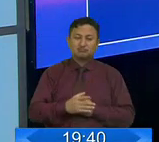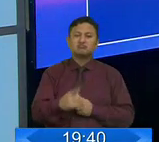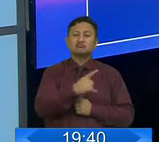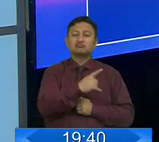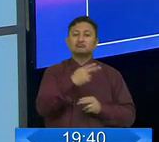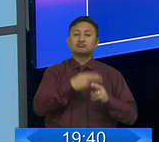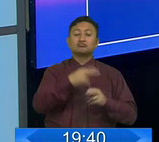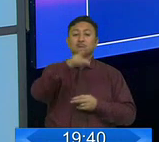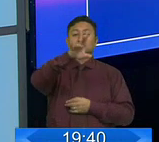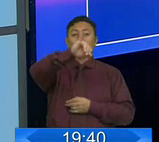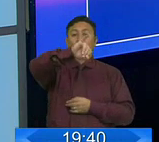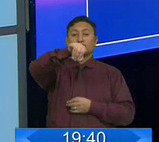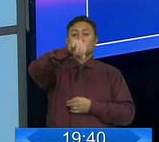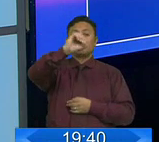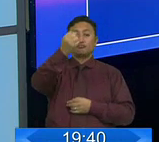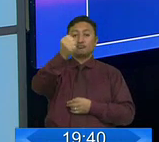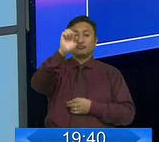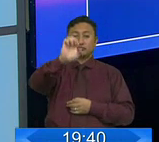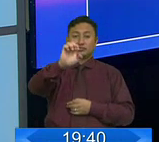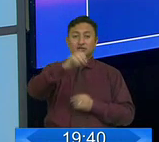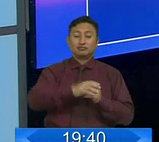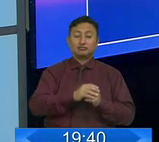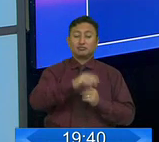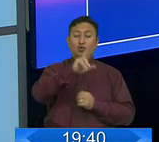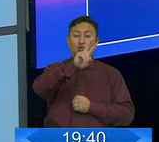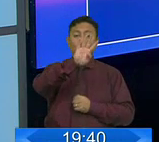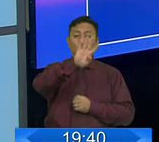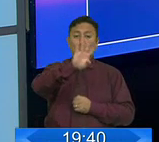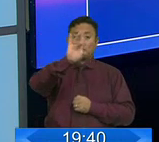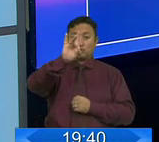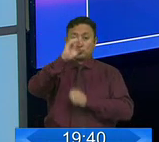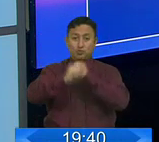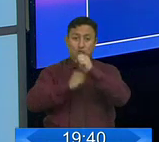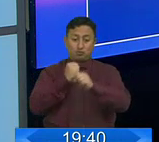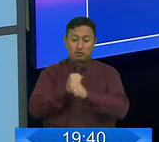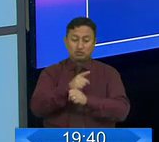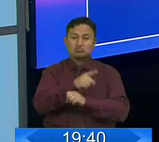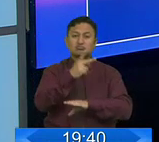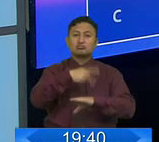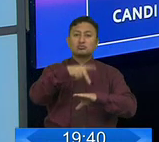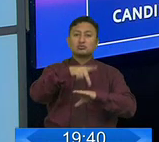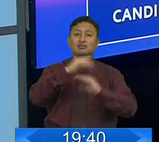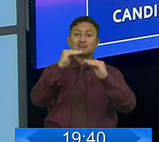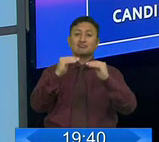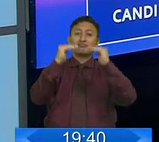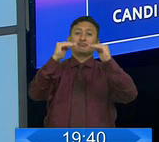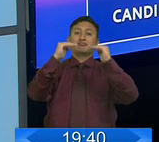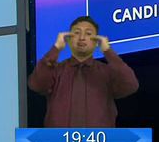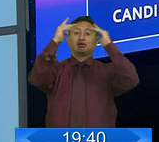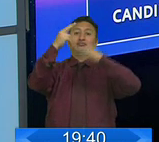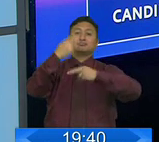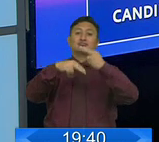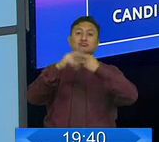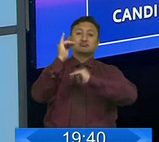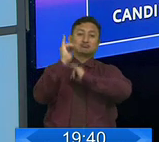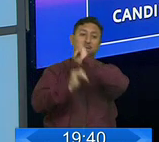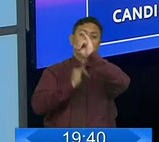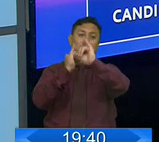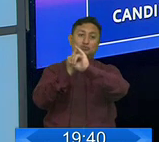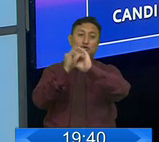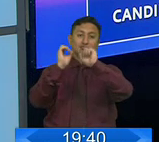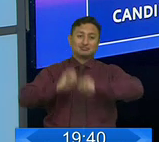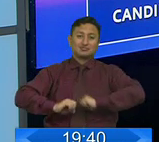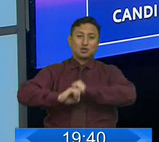de José Inca, él tiene 48 años de edad. Su profesión, máster en negocio internacional, marketing y